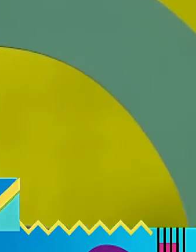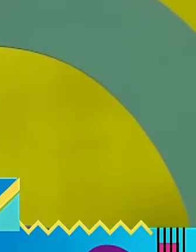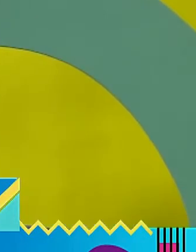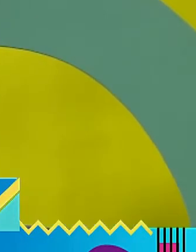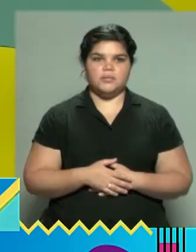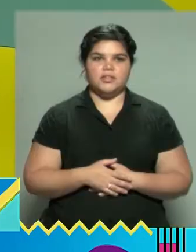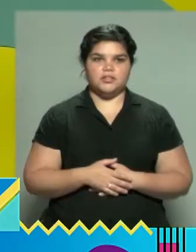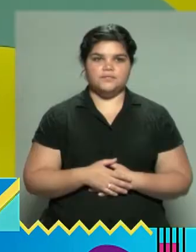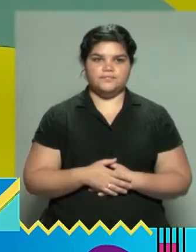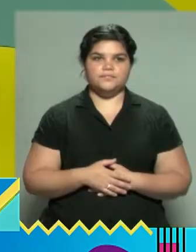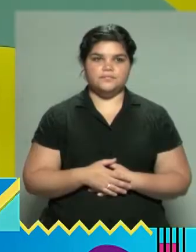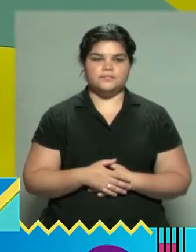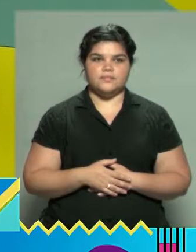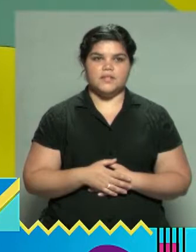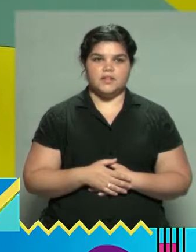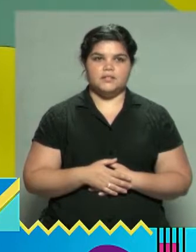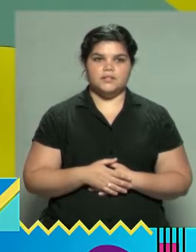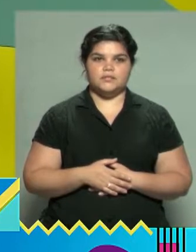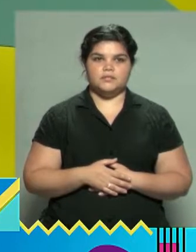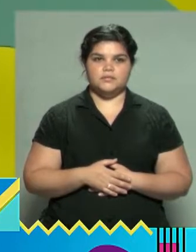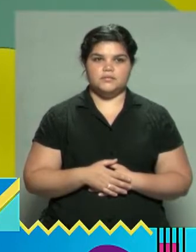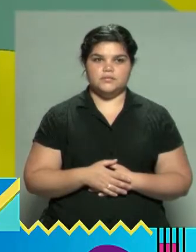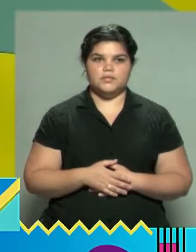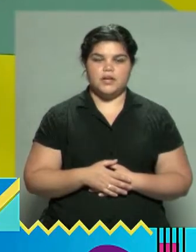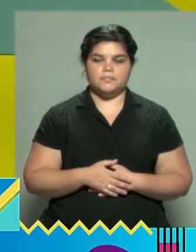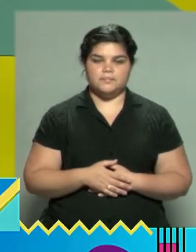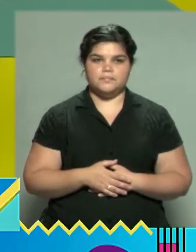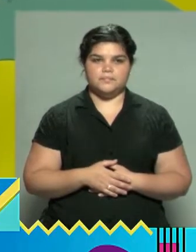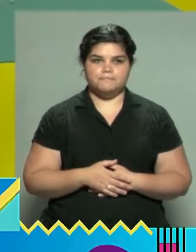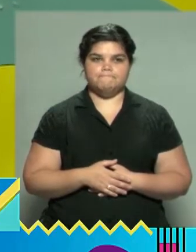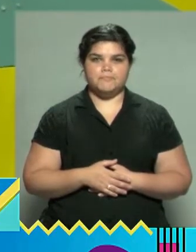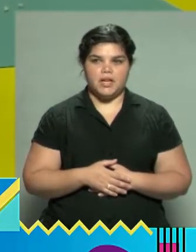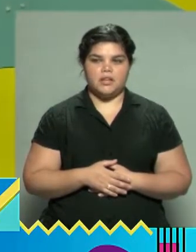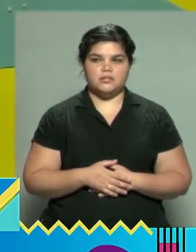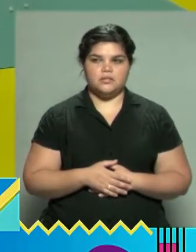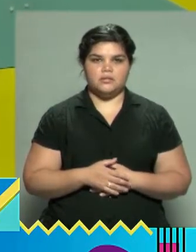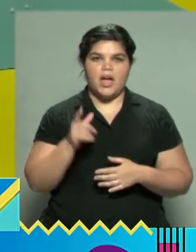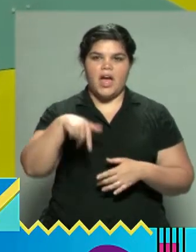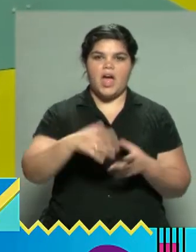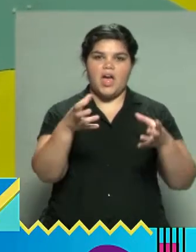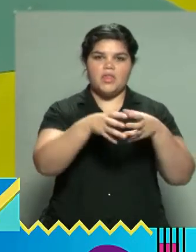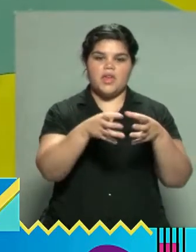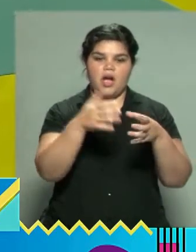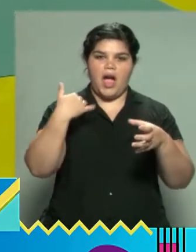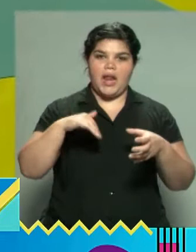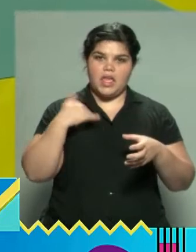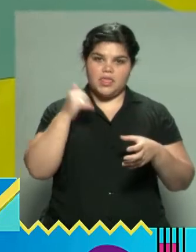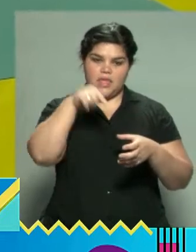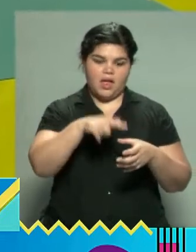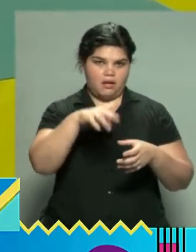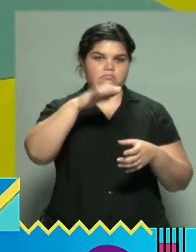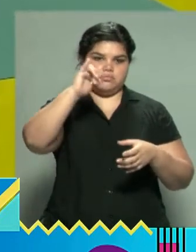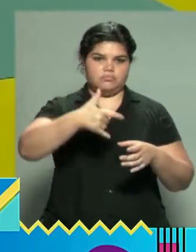la Franja Morada. A nivel nacional hay un gremio que es la Federación Universitaria Argentina, que está reconocida, que